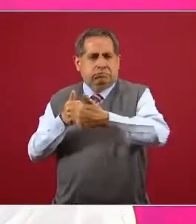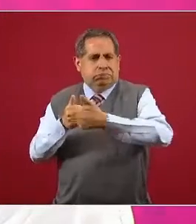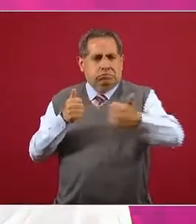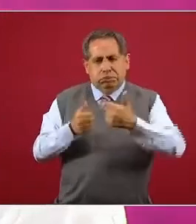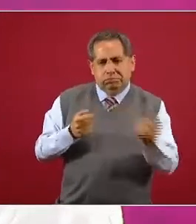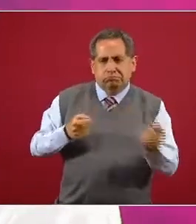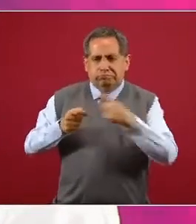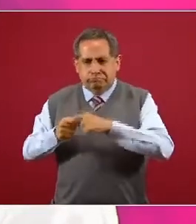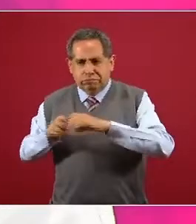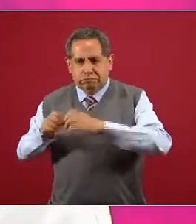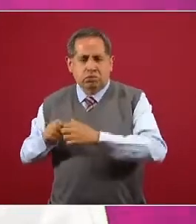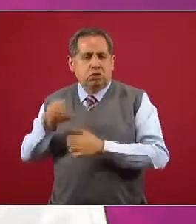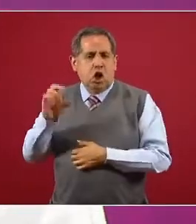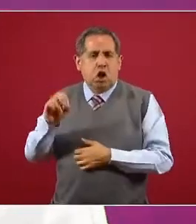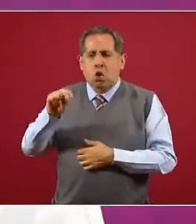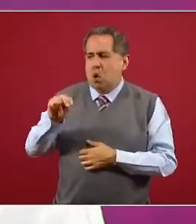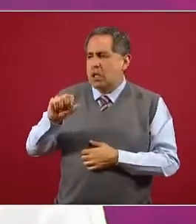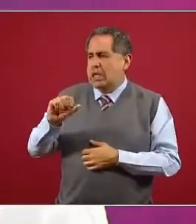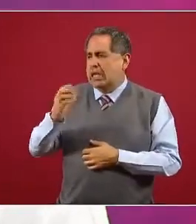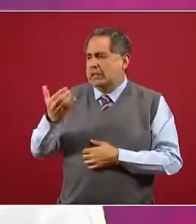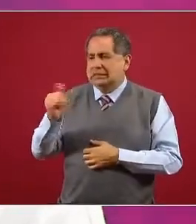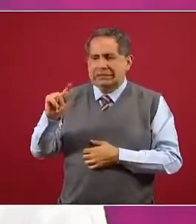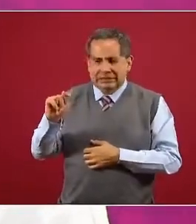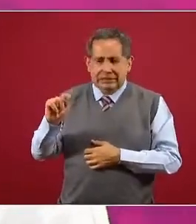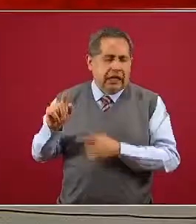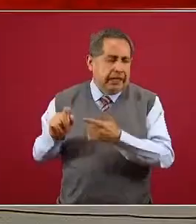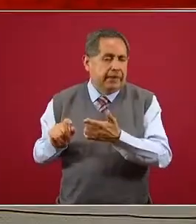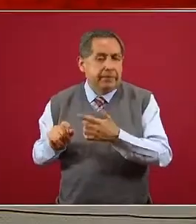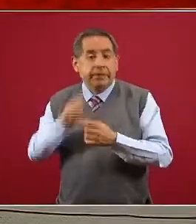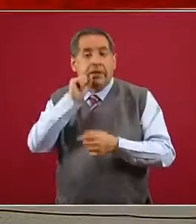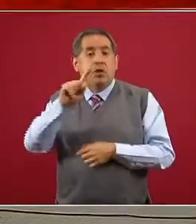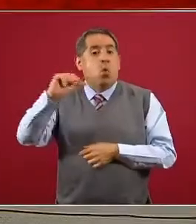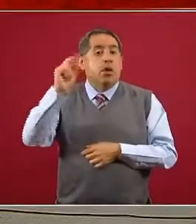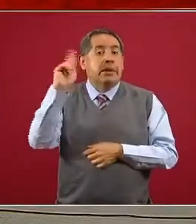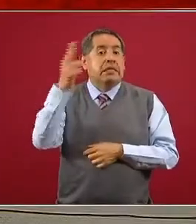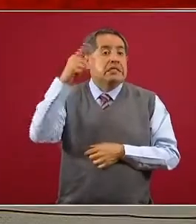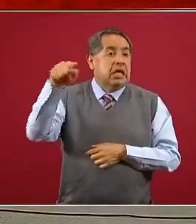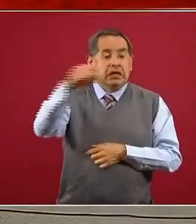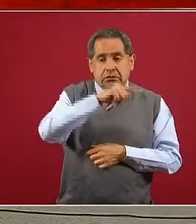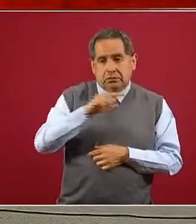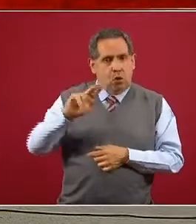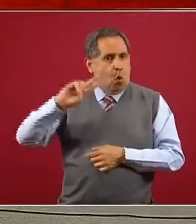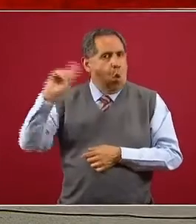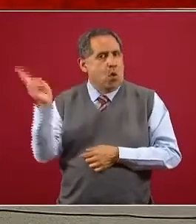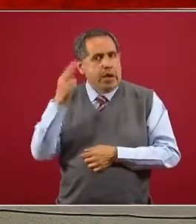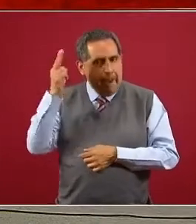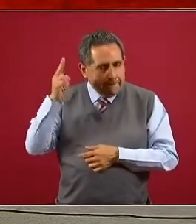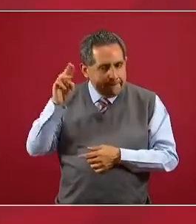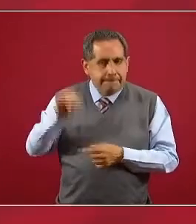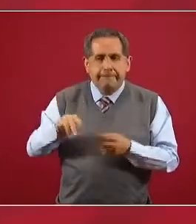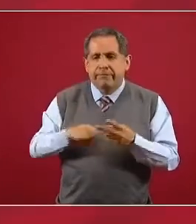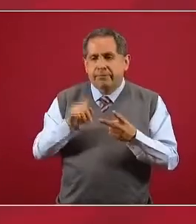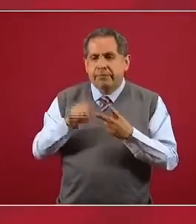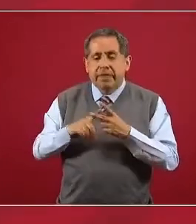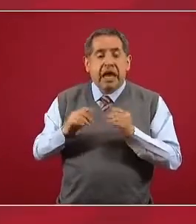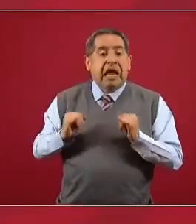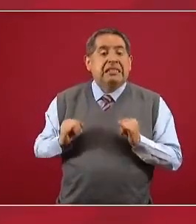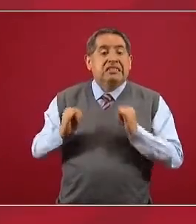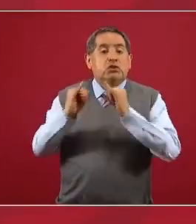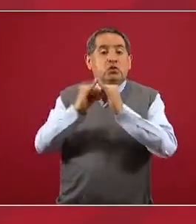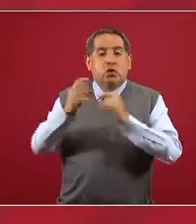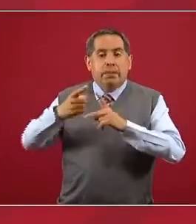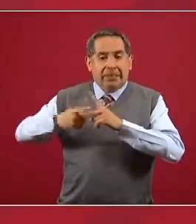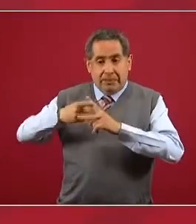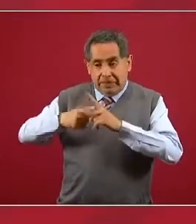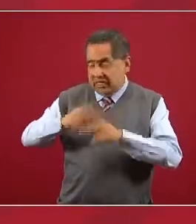o afiliados a CONACYT, también las universidades, concretamente la Universidad Nacional Autónoma de México y su Instituto de Matemáticas.